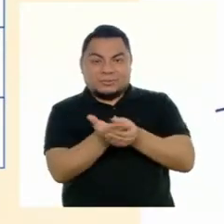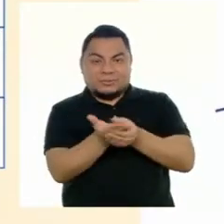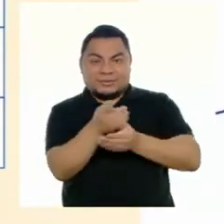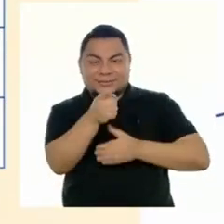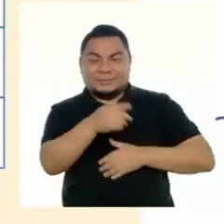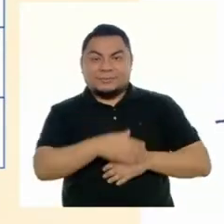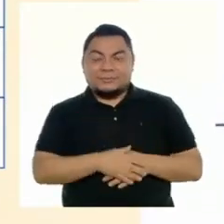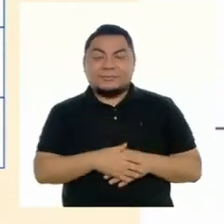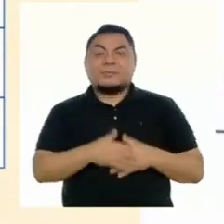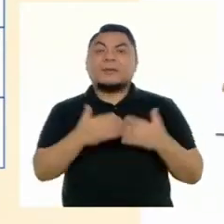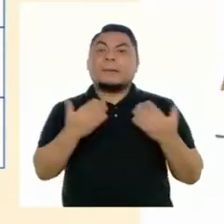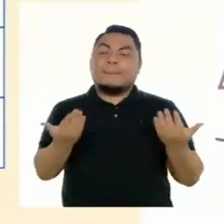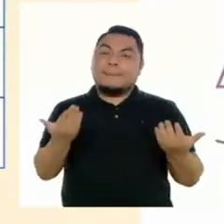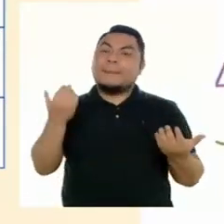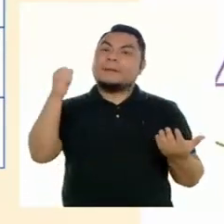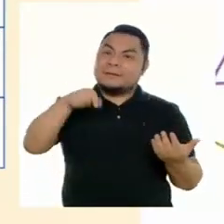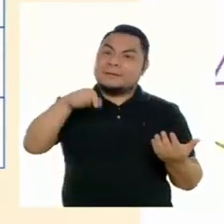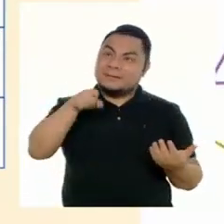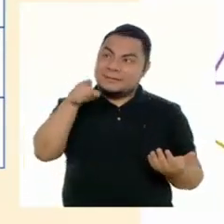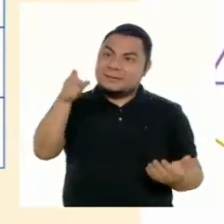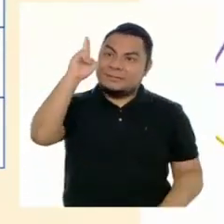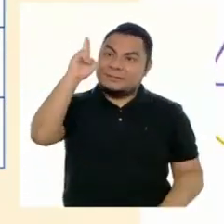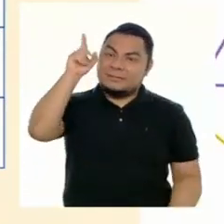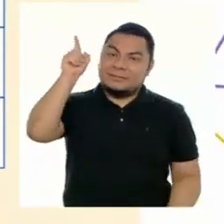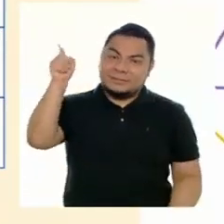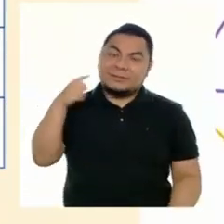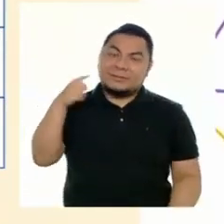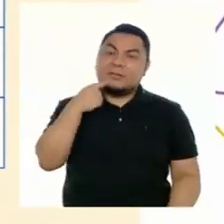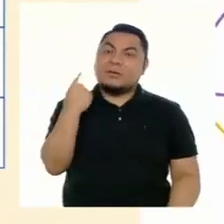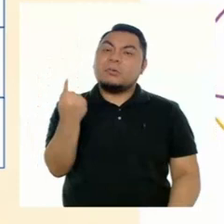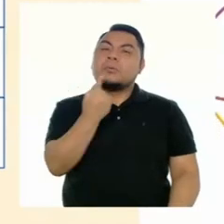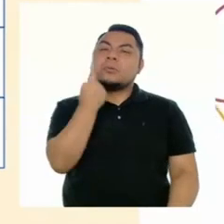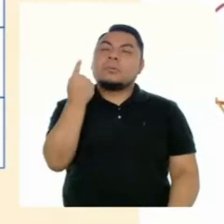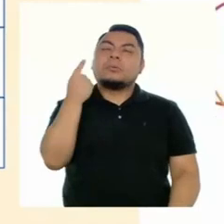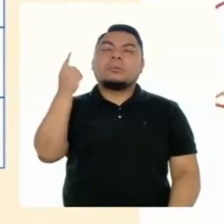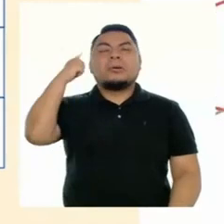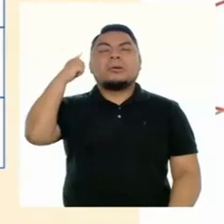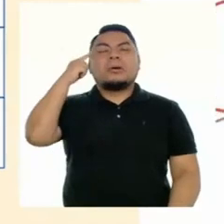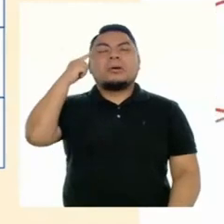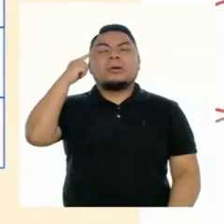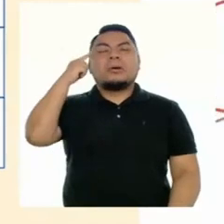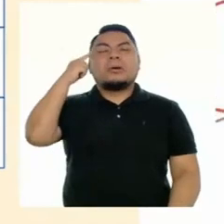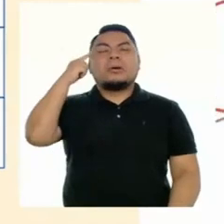Ah, Rodrigo, y para que veas que la profesora no es la única que es generosa,